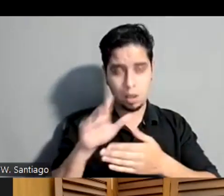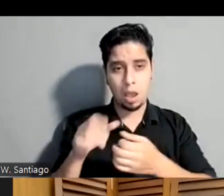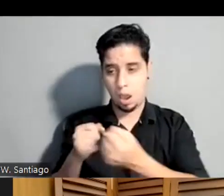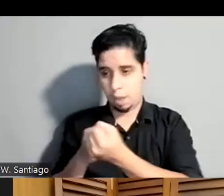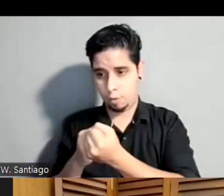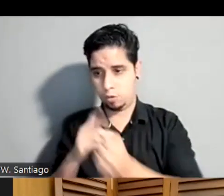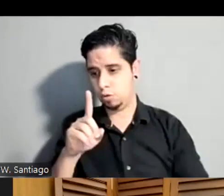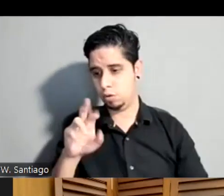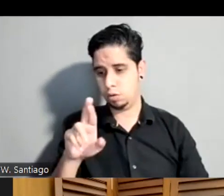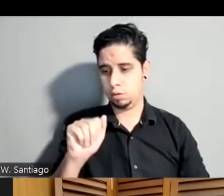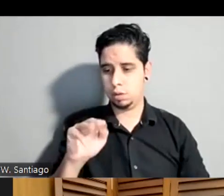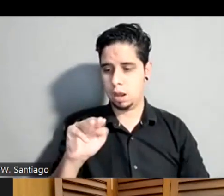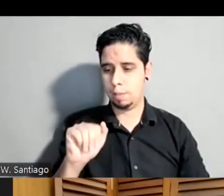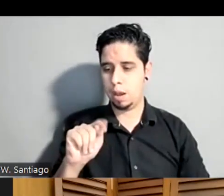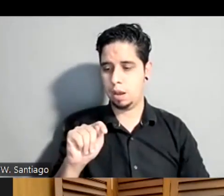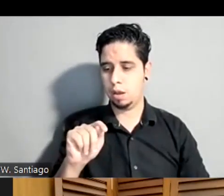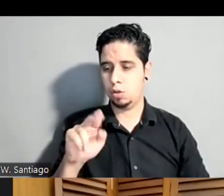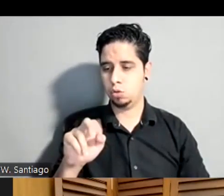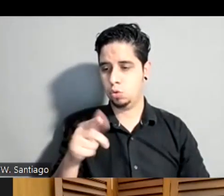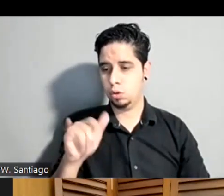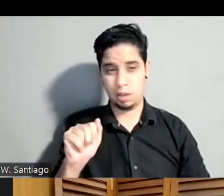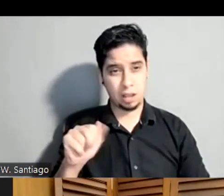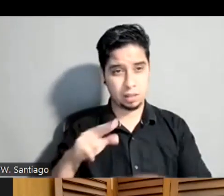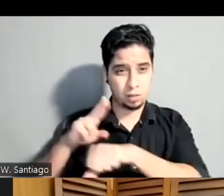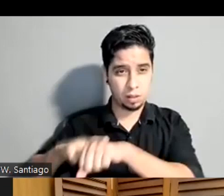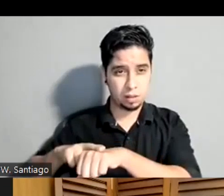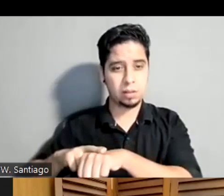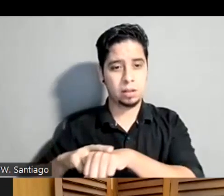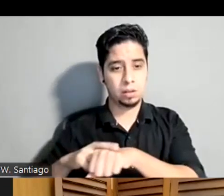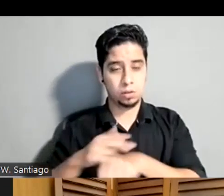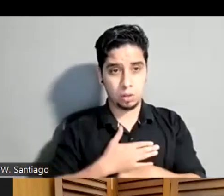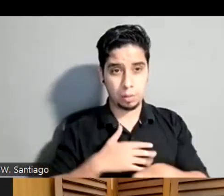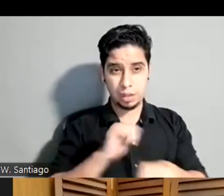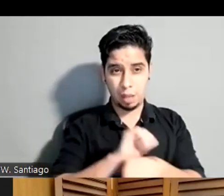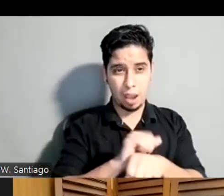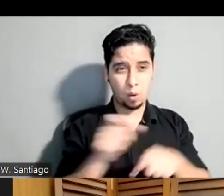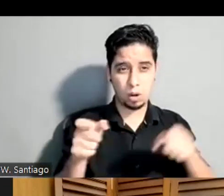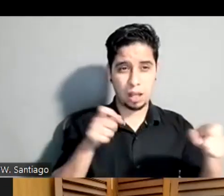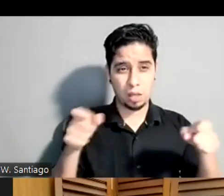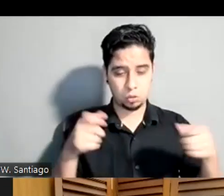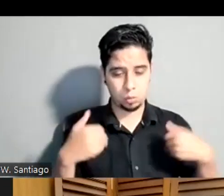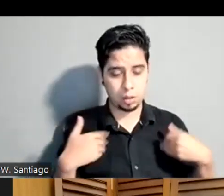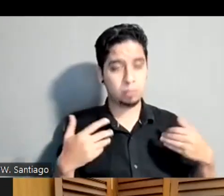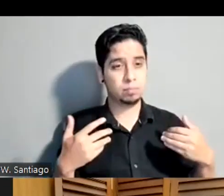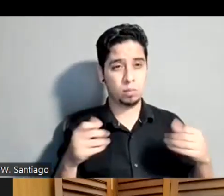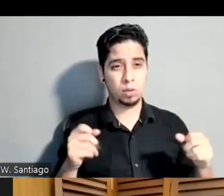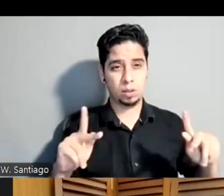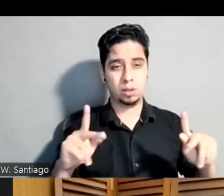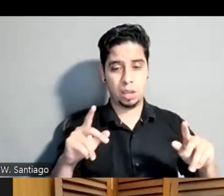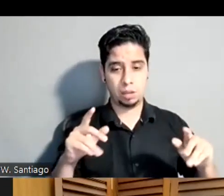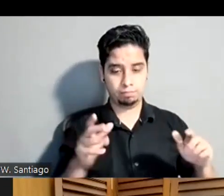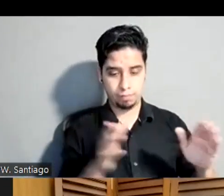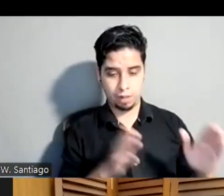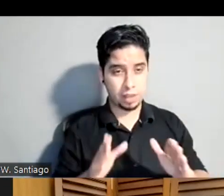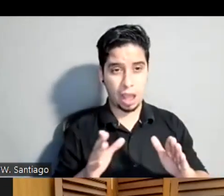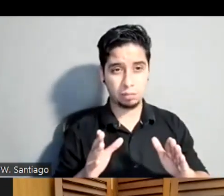a la Dramaturgia Nacional. En el Ateneo como coordinadora tuve la oportunidad de organizar los festivales de teatro,